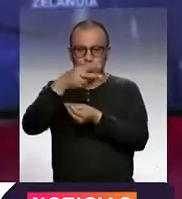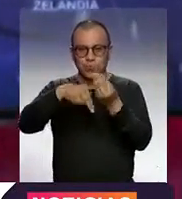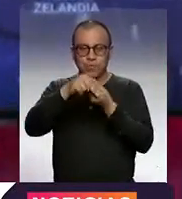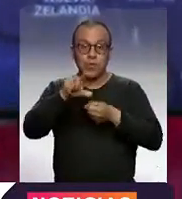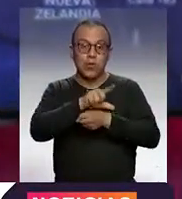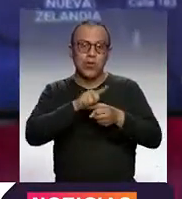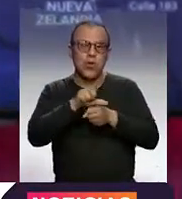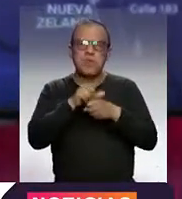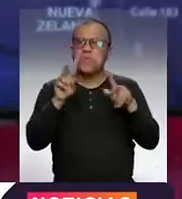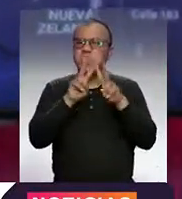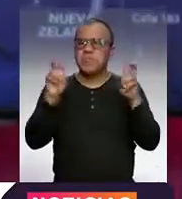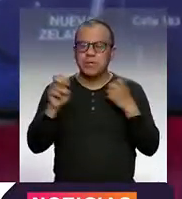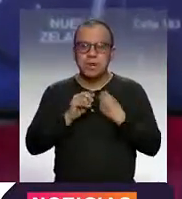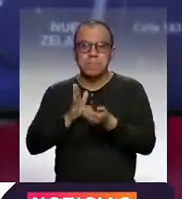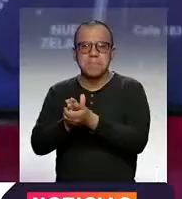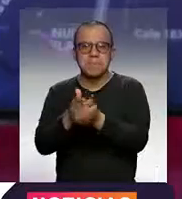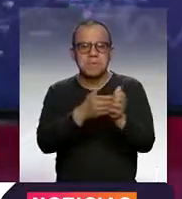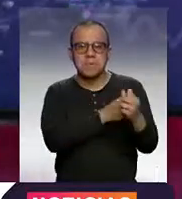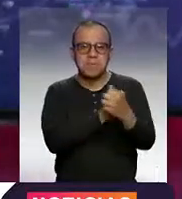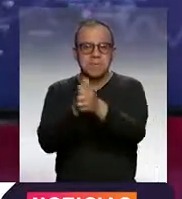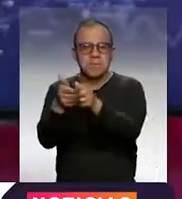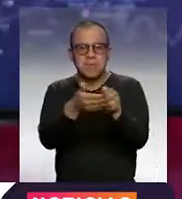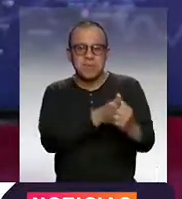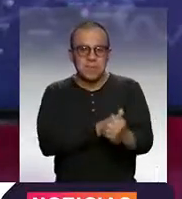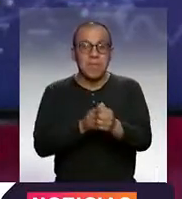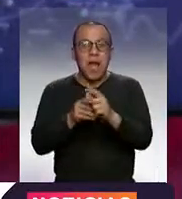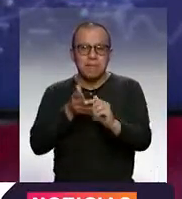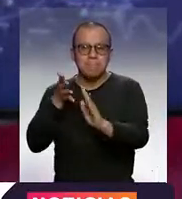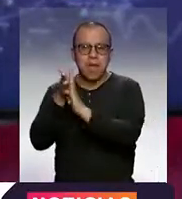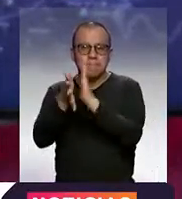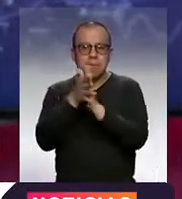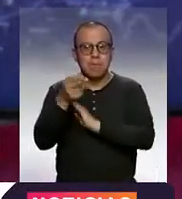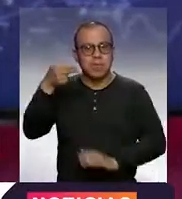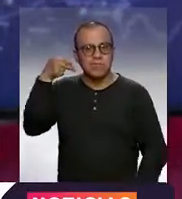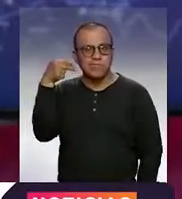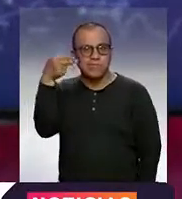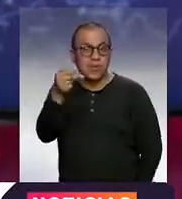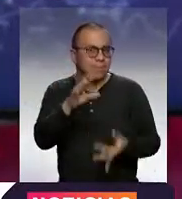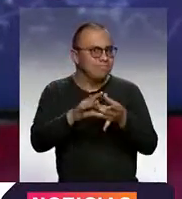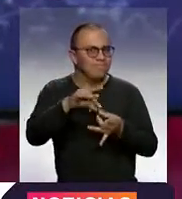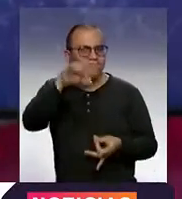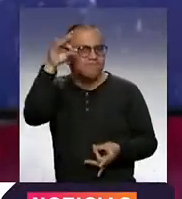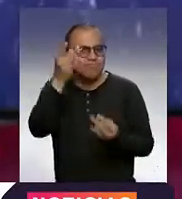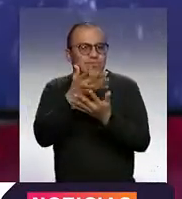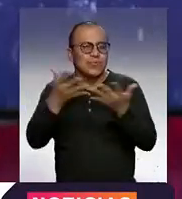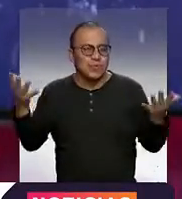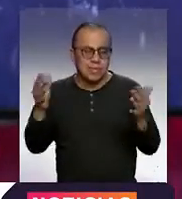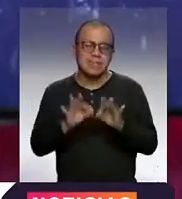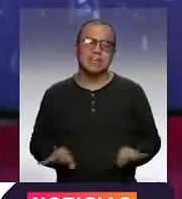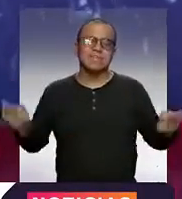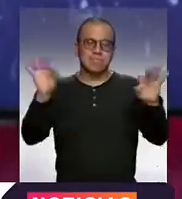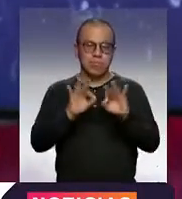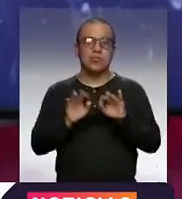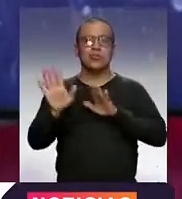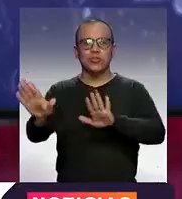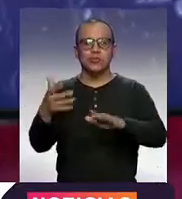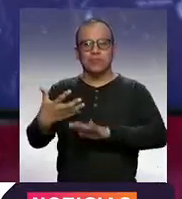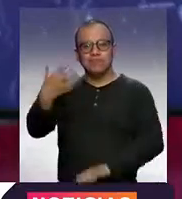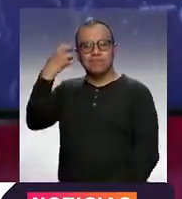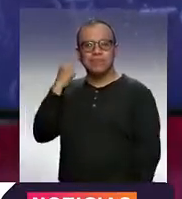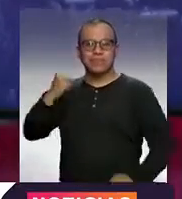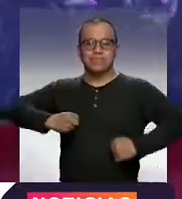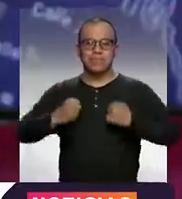Local organizaron los recorridos turísticos en los que se contará la historia de los fantasmas y personajes importantes de la antigua